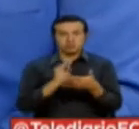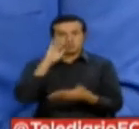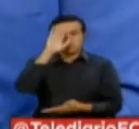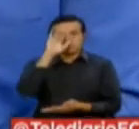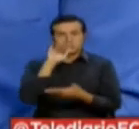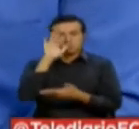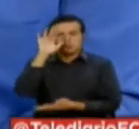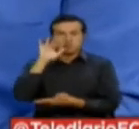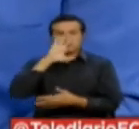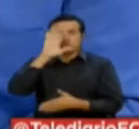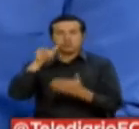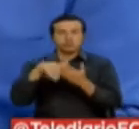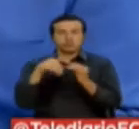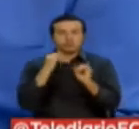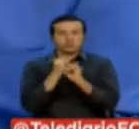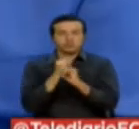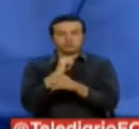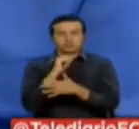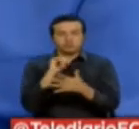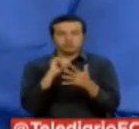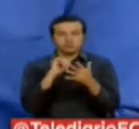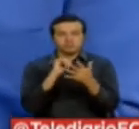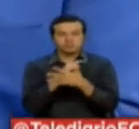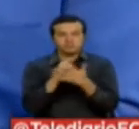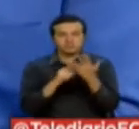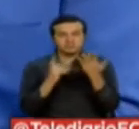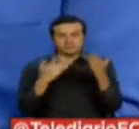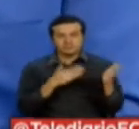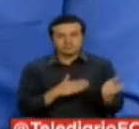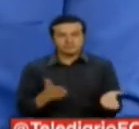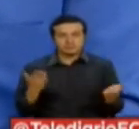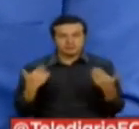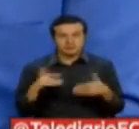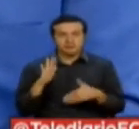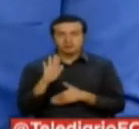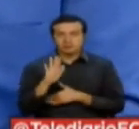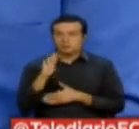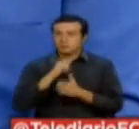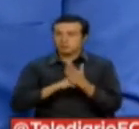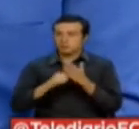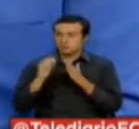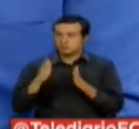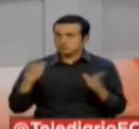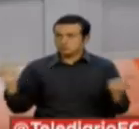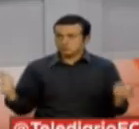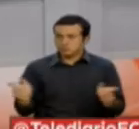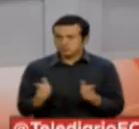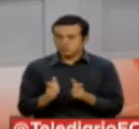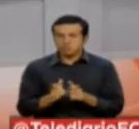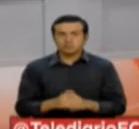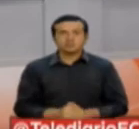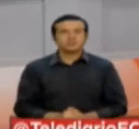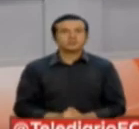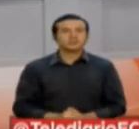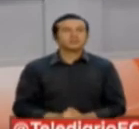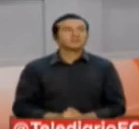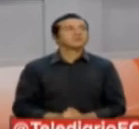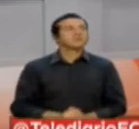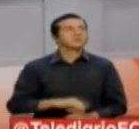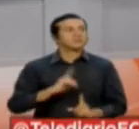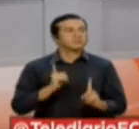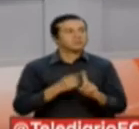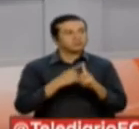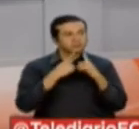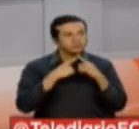en todas las entidades dependientes del Poder Ejecutivo. ¿Esto incluye su ministerio? Bueno, en primer lugar quisiera decirle